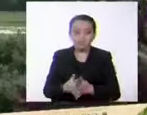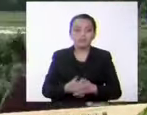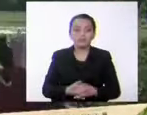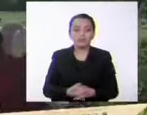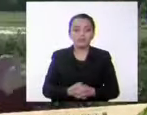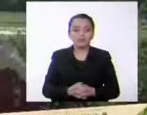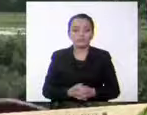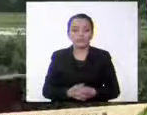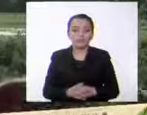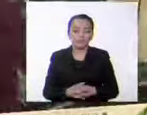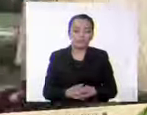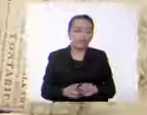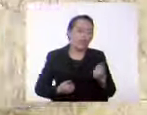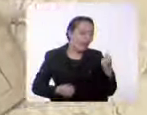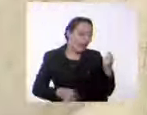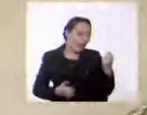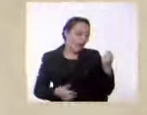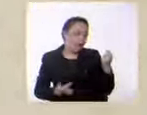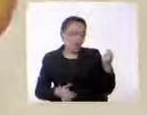¡Yeah!